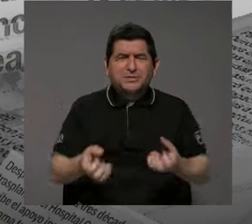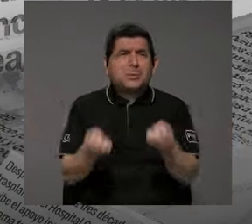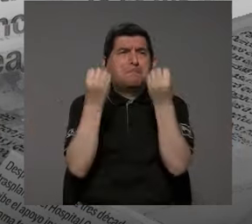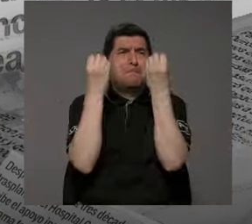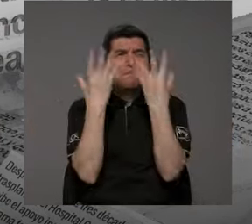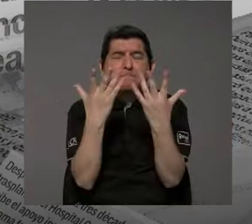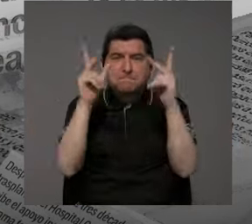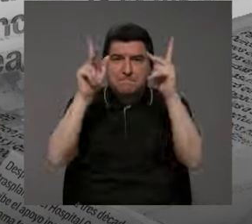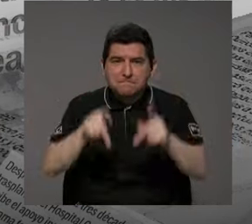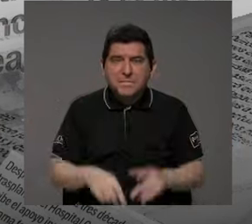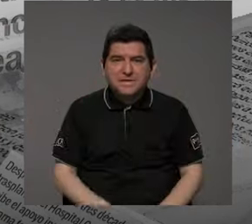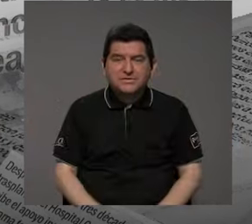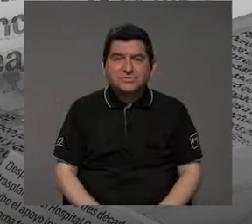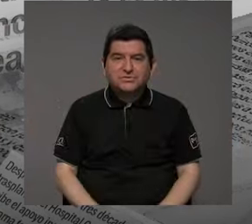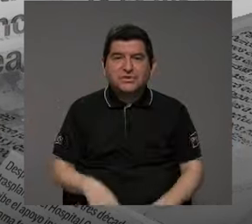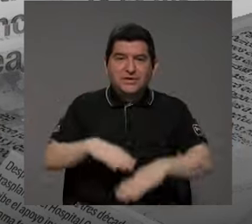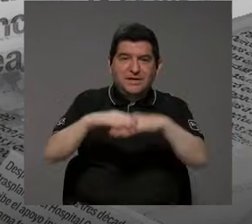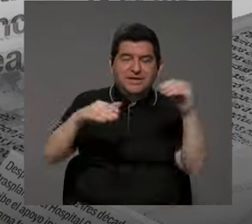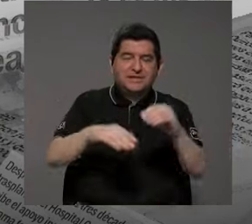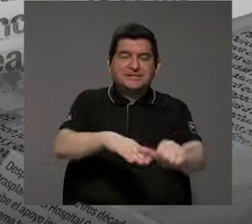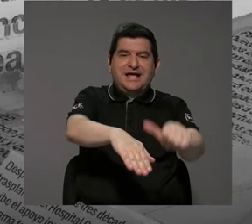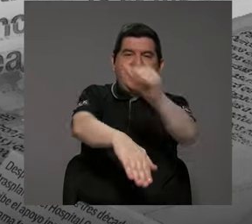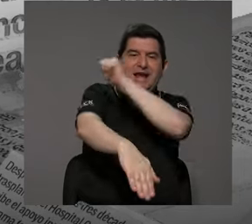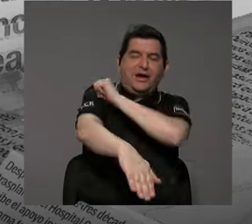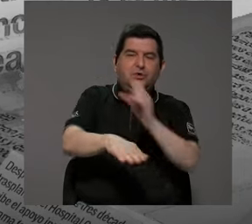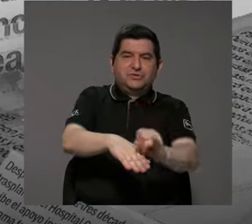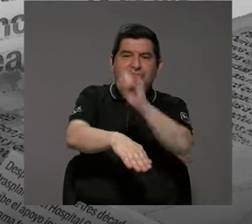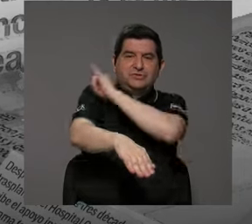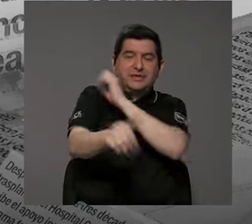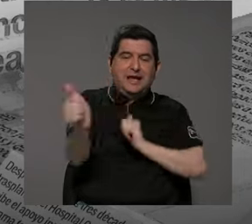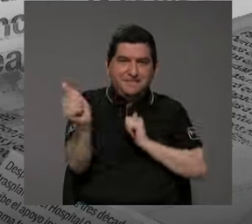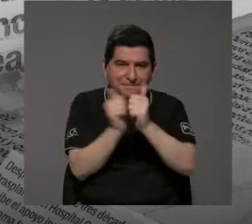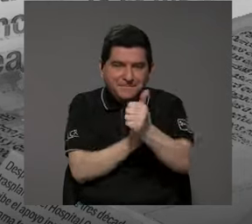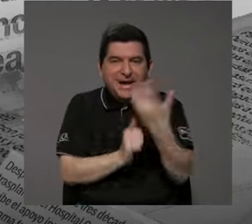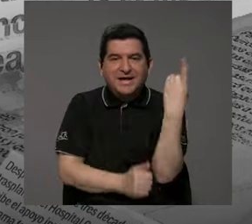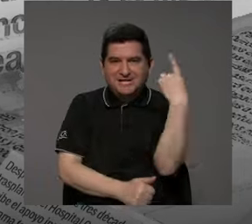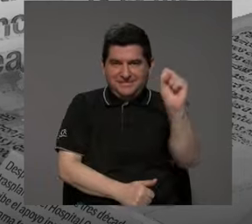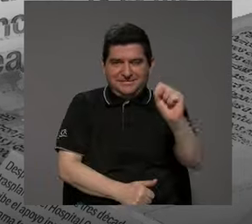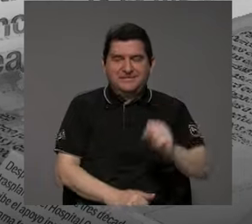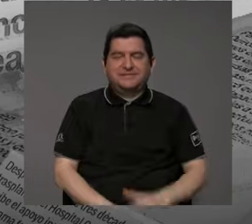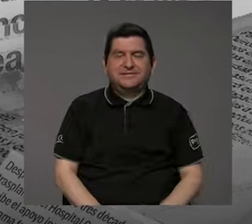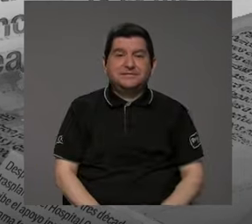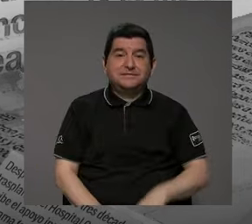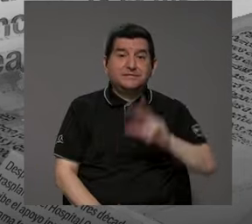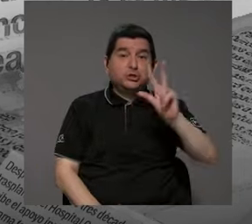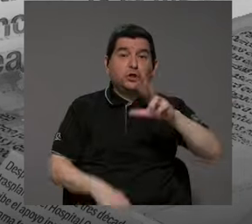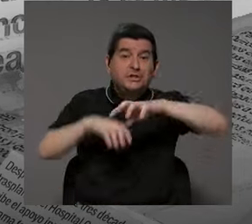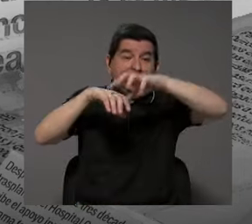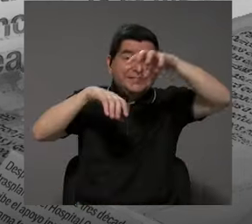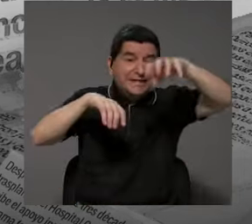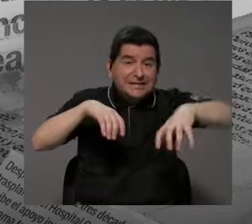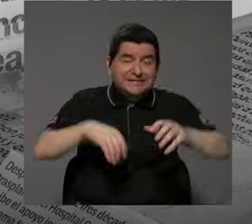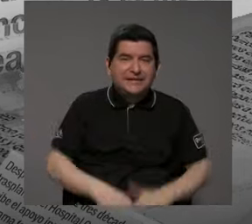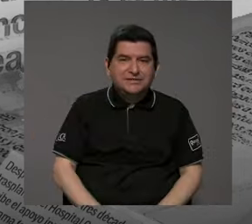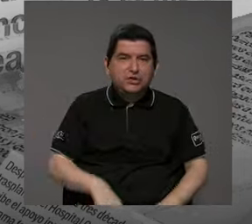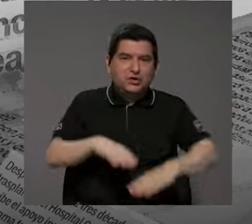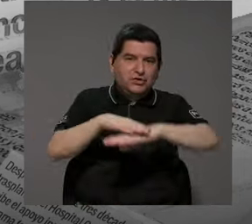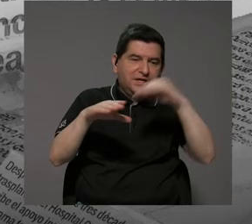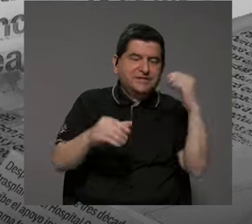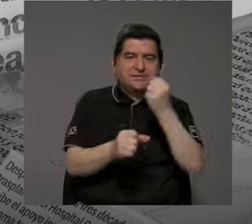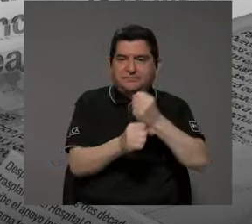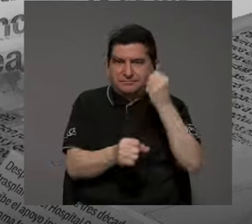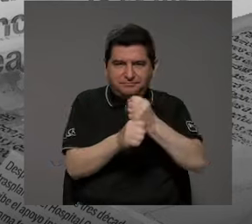porque la gente que sale de Acosta y sale de acer rí tiene que pasar por desamparados entonces son tres cantones saliendo a